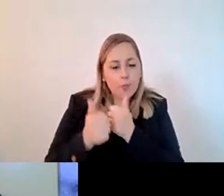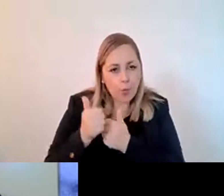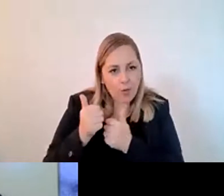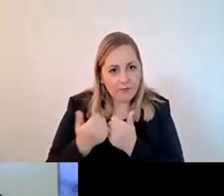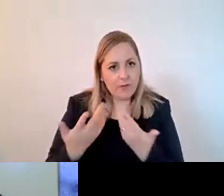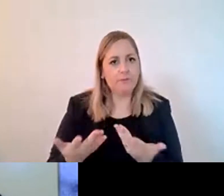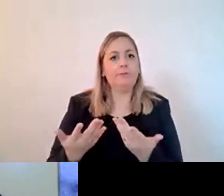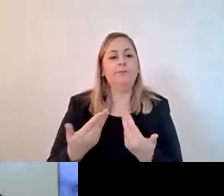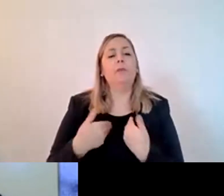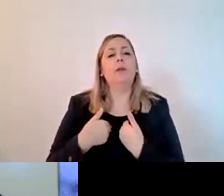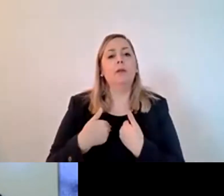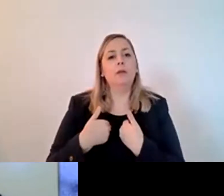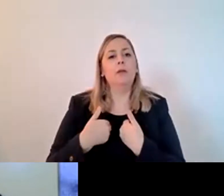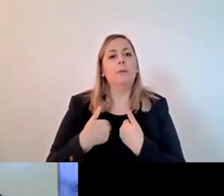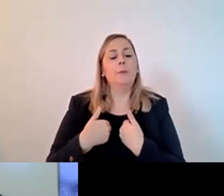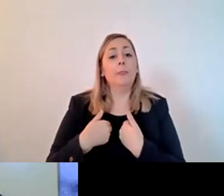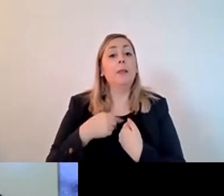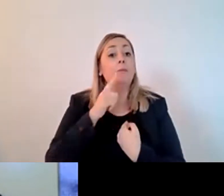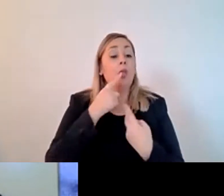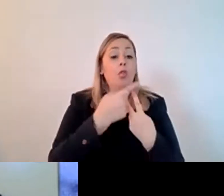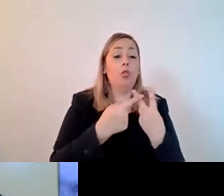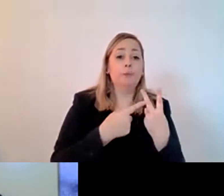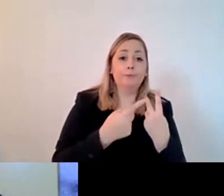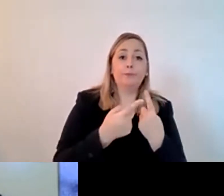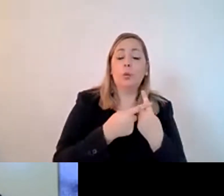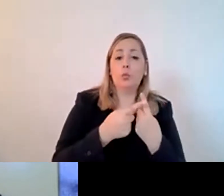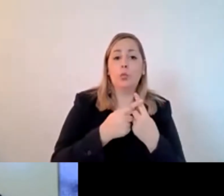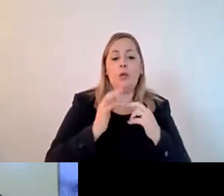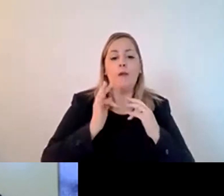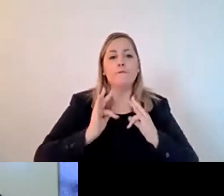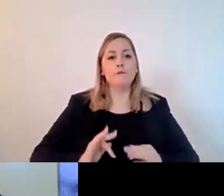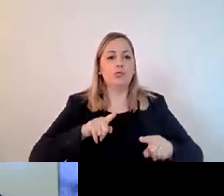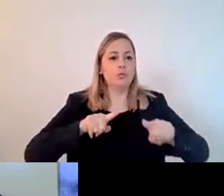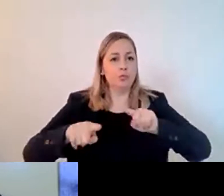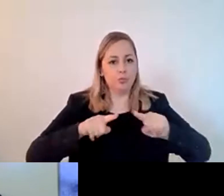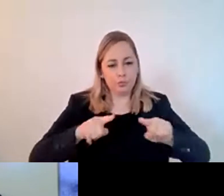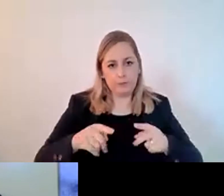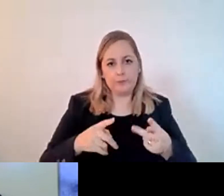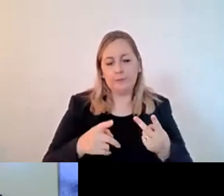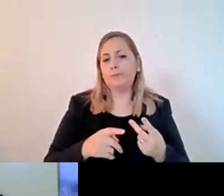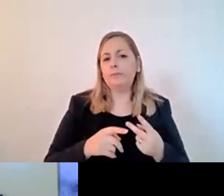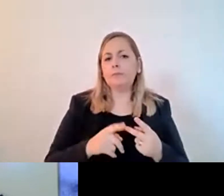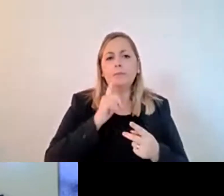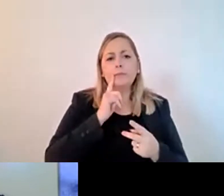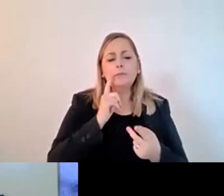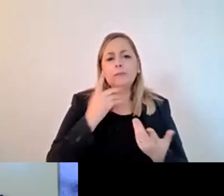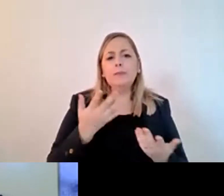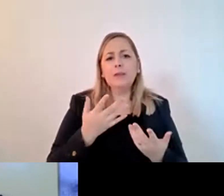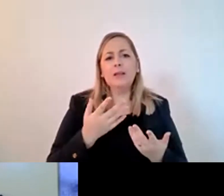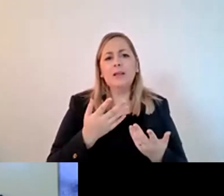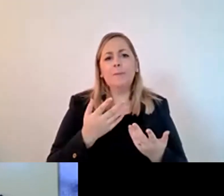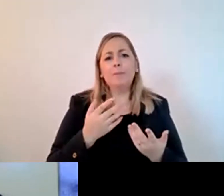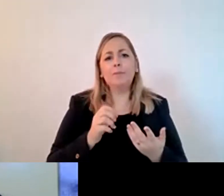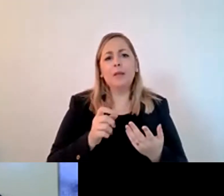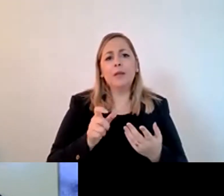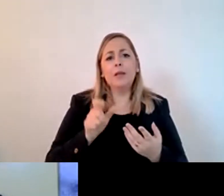mí tengo dos pruebas, una de funciones ejecutivas, que tiene la versión para que se